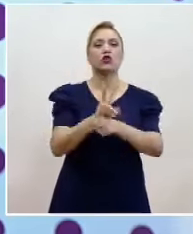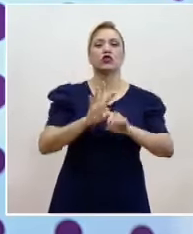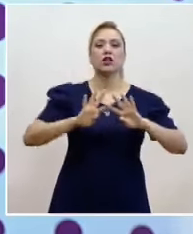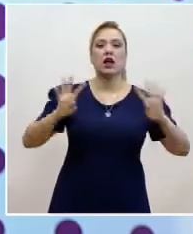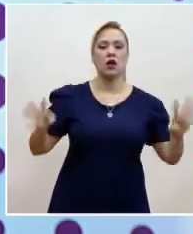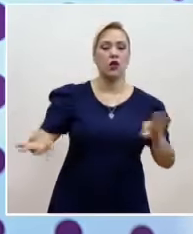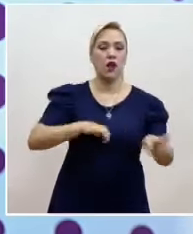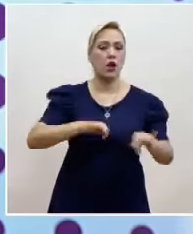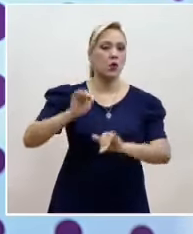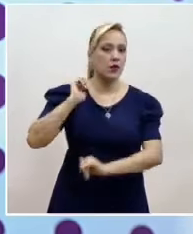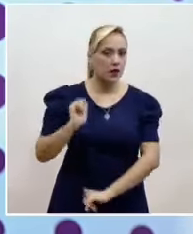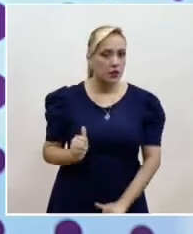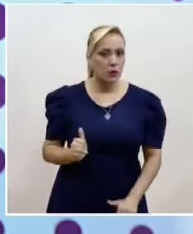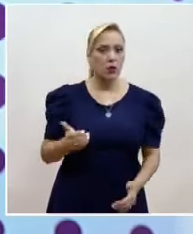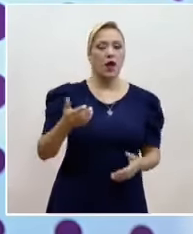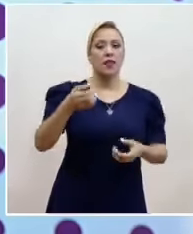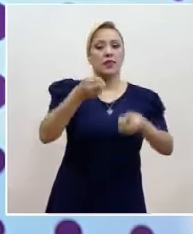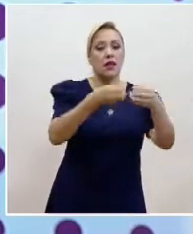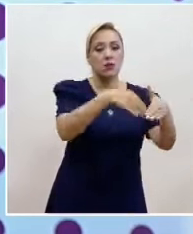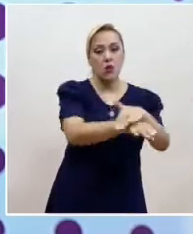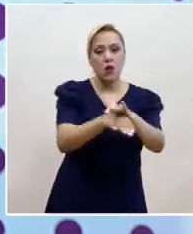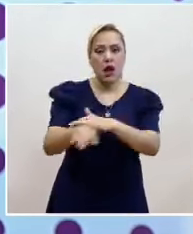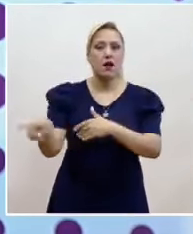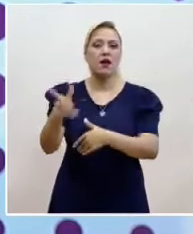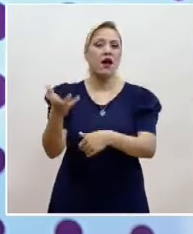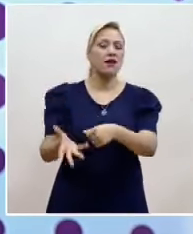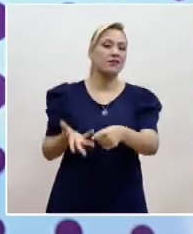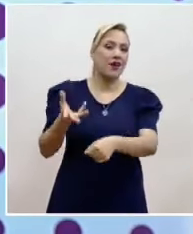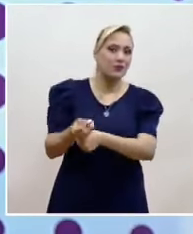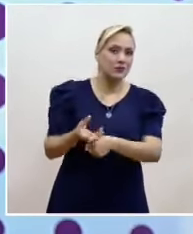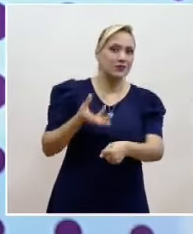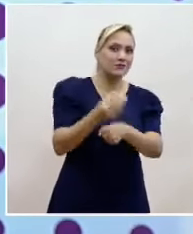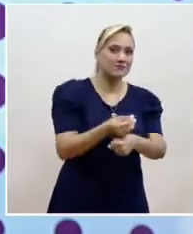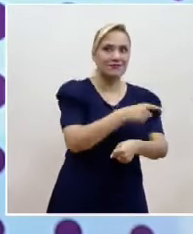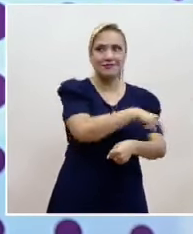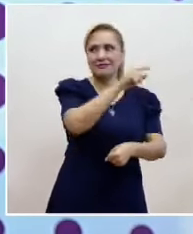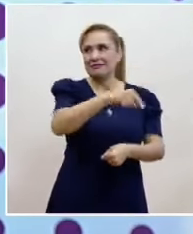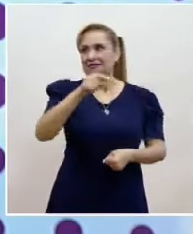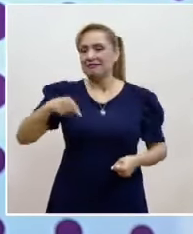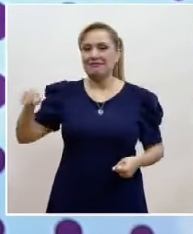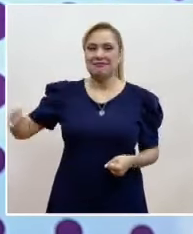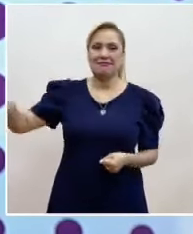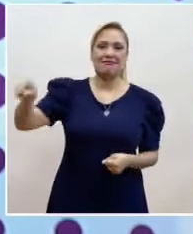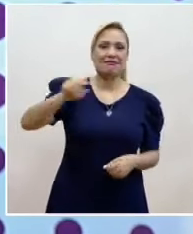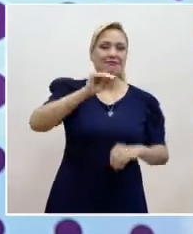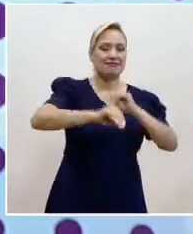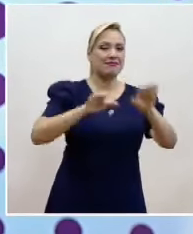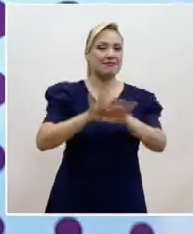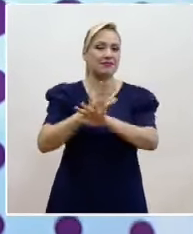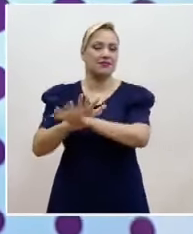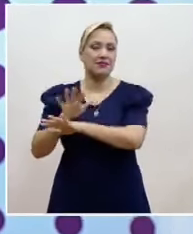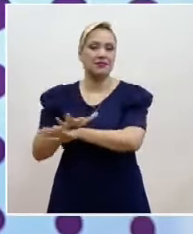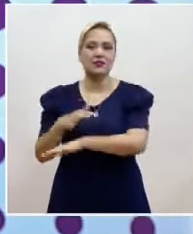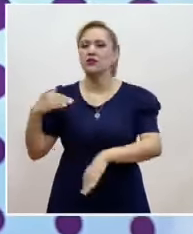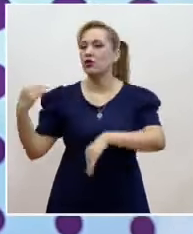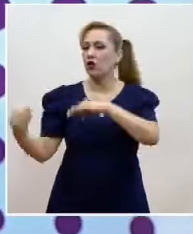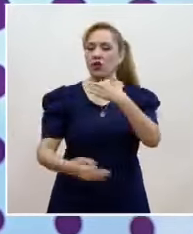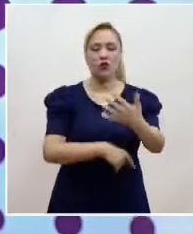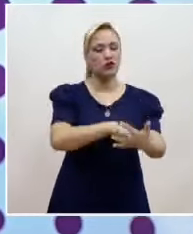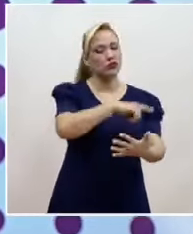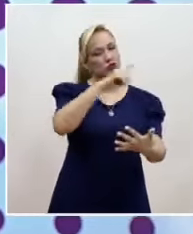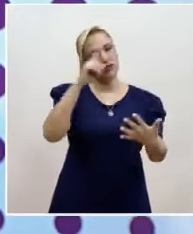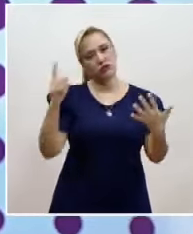sus ajustes necesarios. Y yo creo que en un común denominador que vemos es que todos hicieron hincapié,